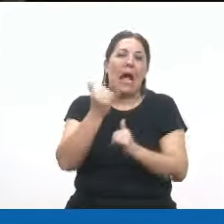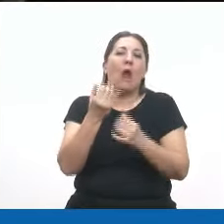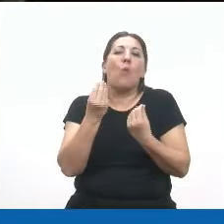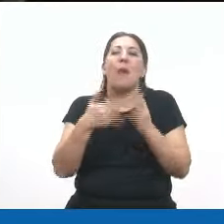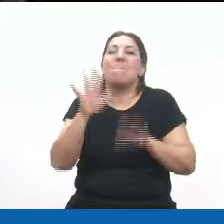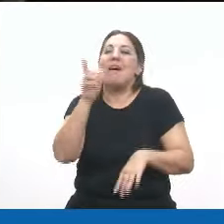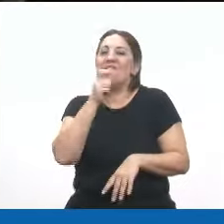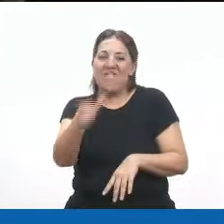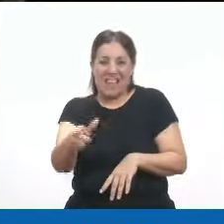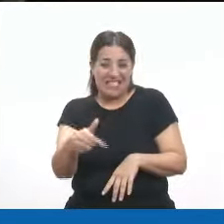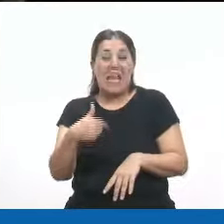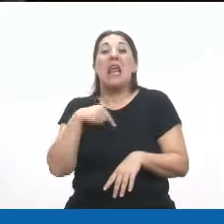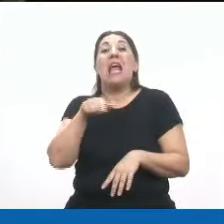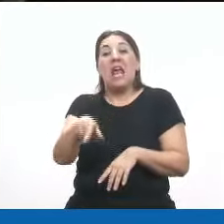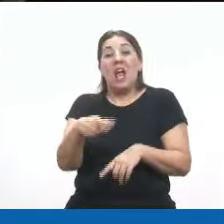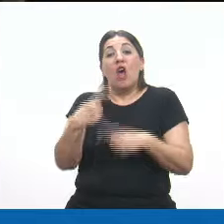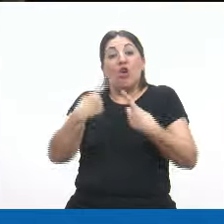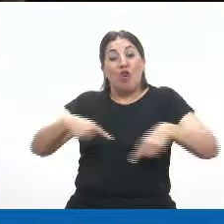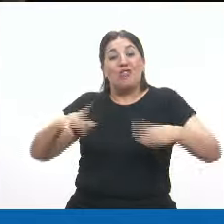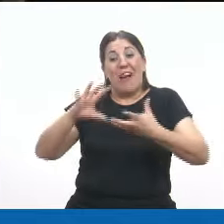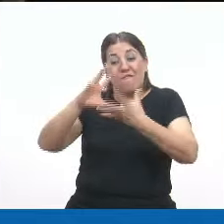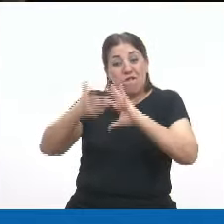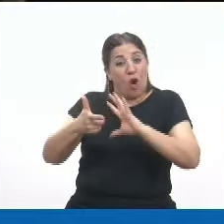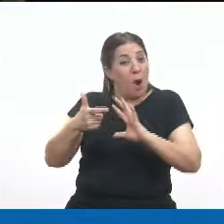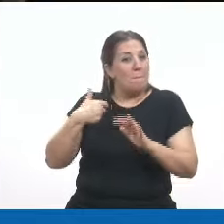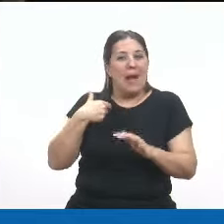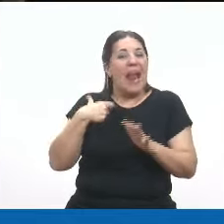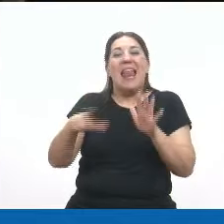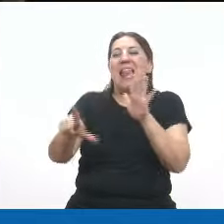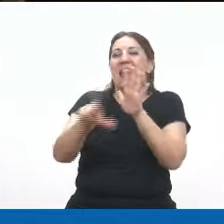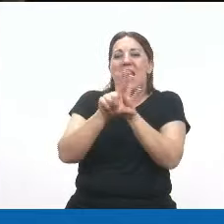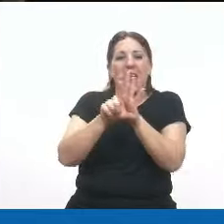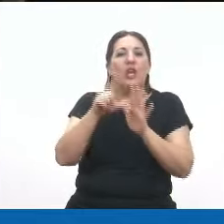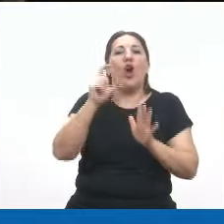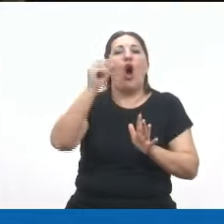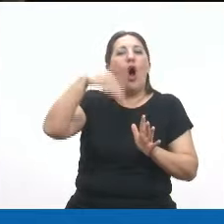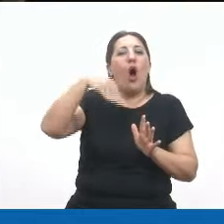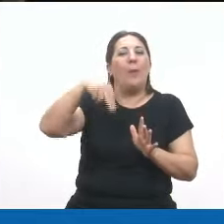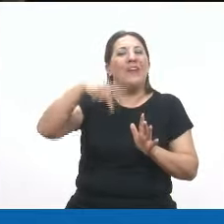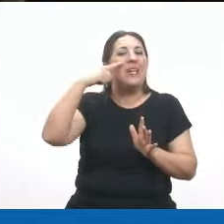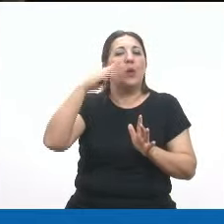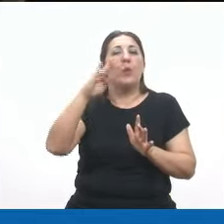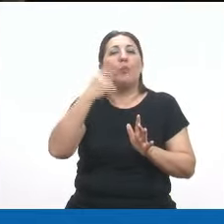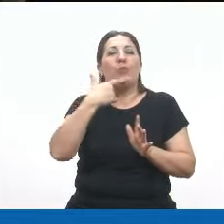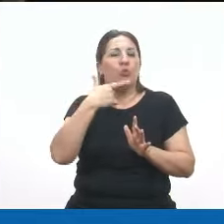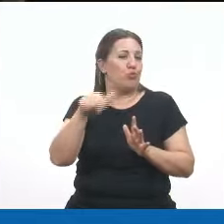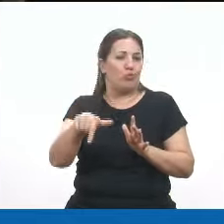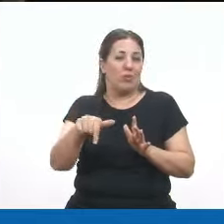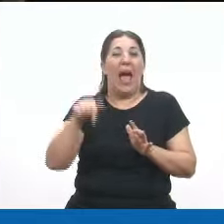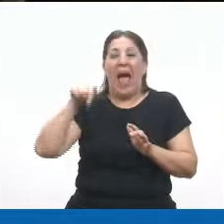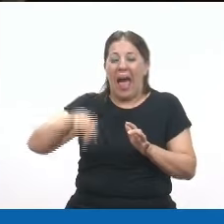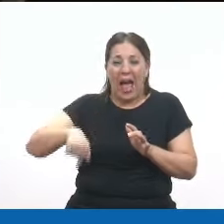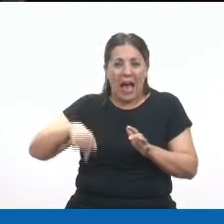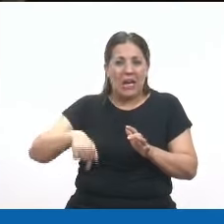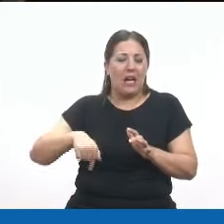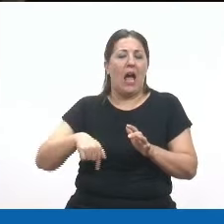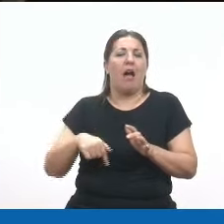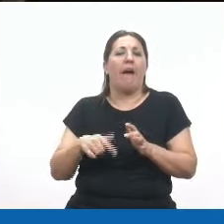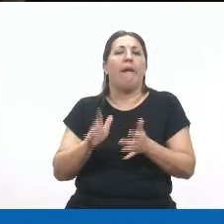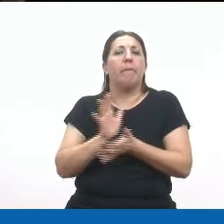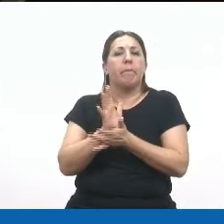personalmente estoy en contra de las leyes Ómnibus acá aparecieron con más frecuencia a partir de